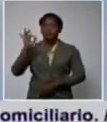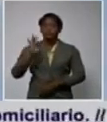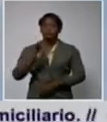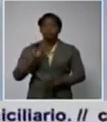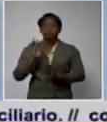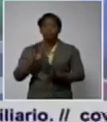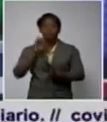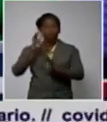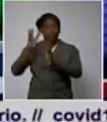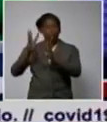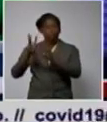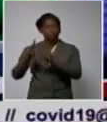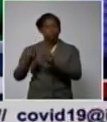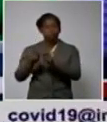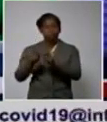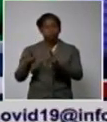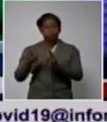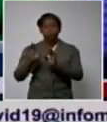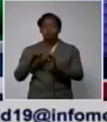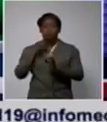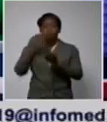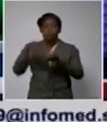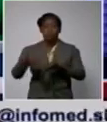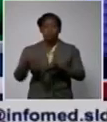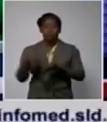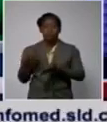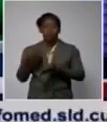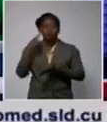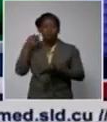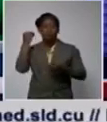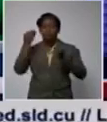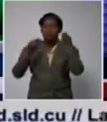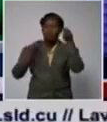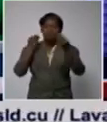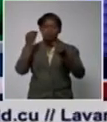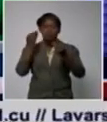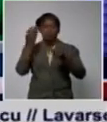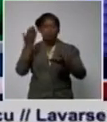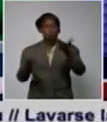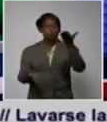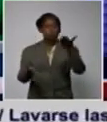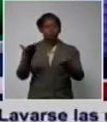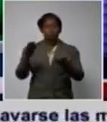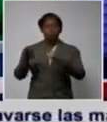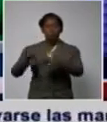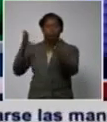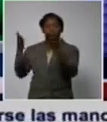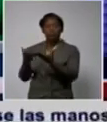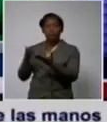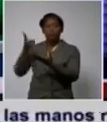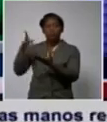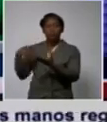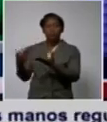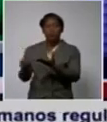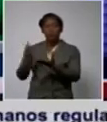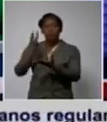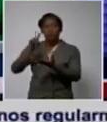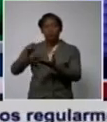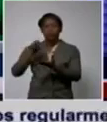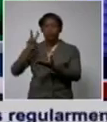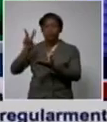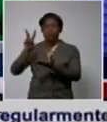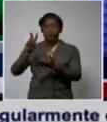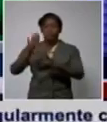0,60%, que comparada con el mundo, 2,2%, y con la región de las